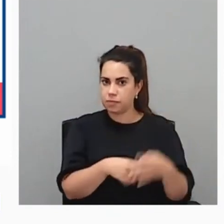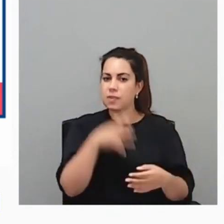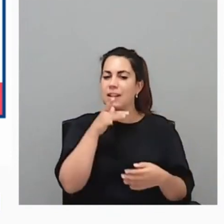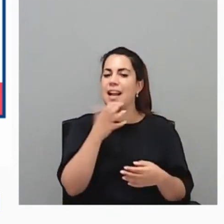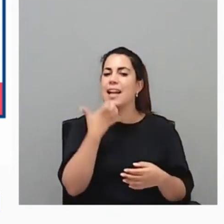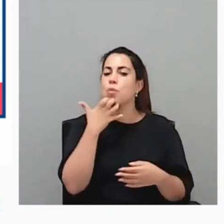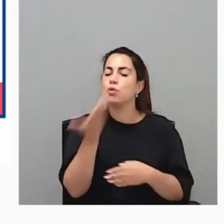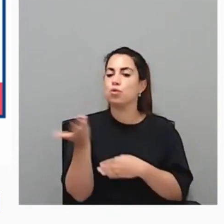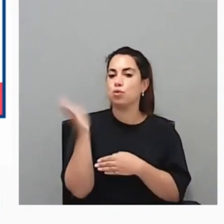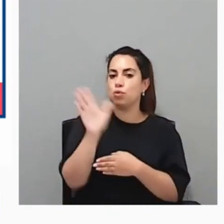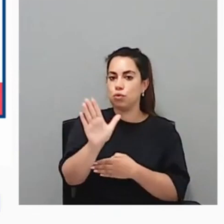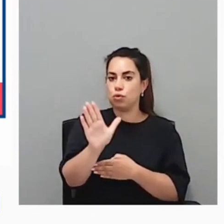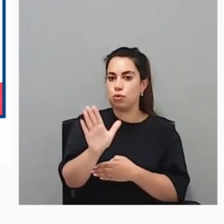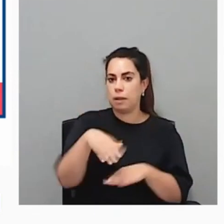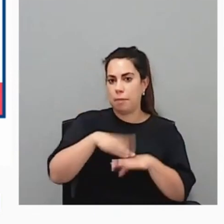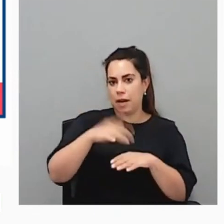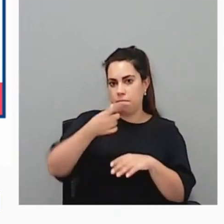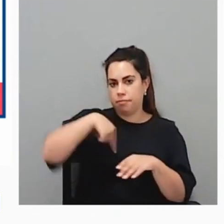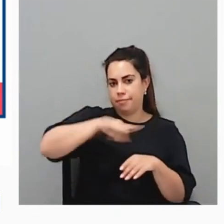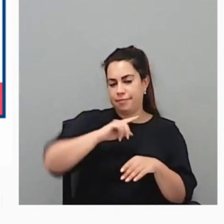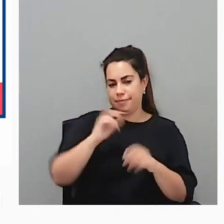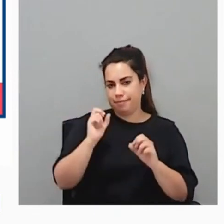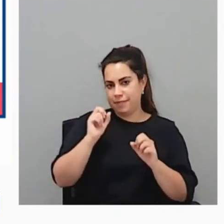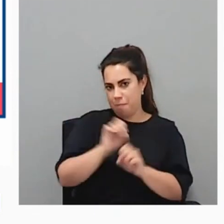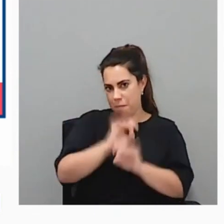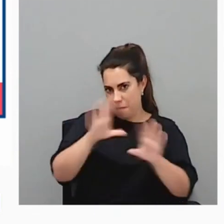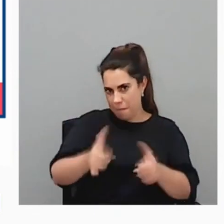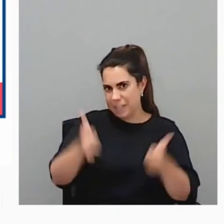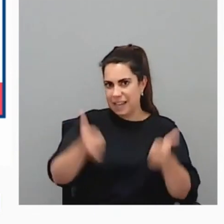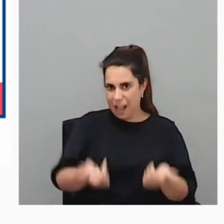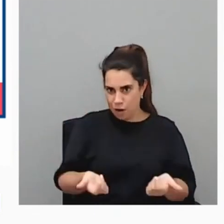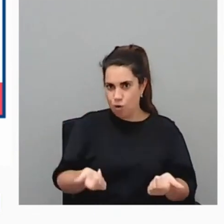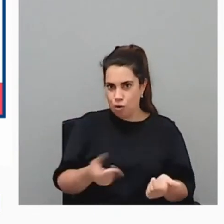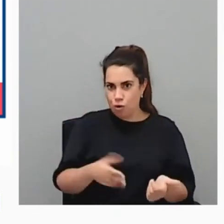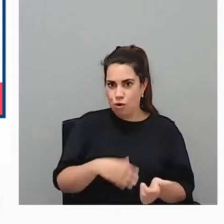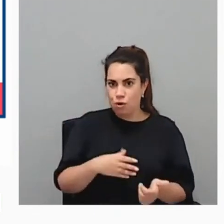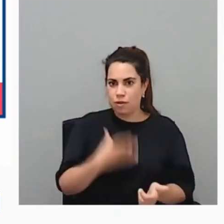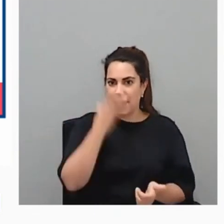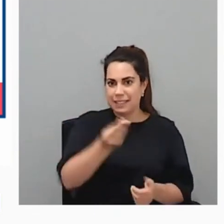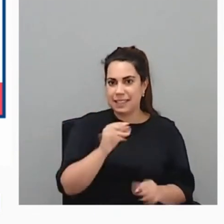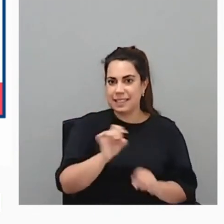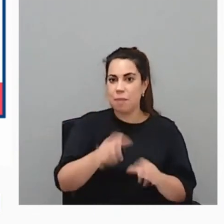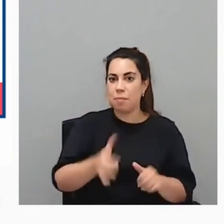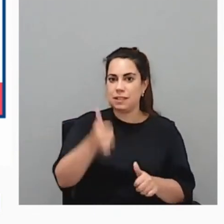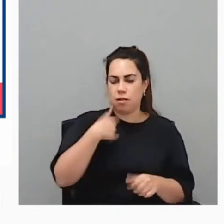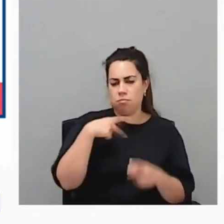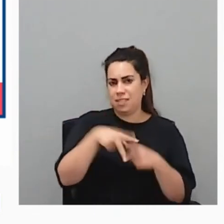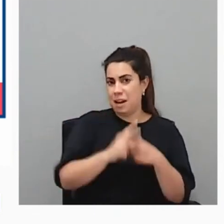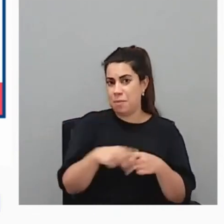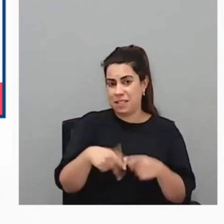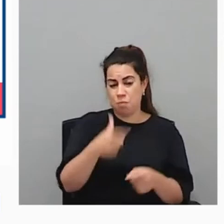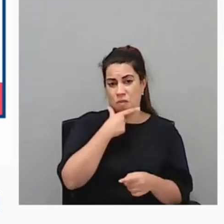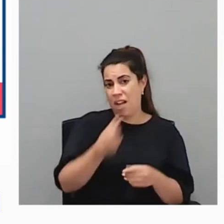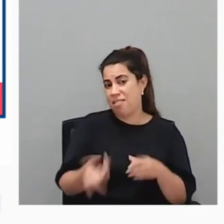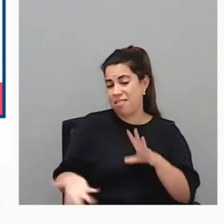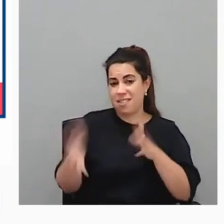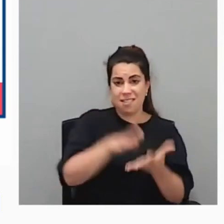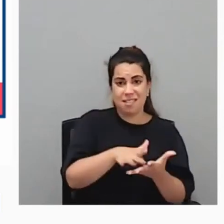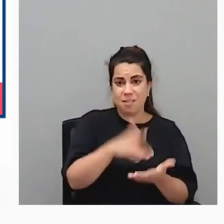ejemplos, ¿vale?, para que visualicéis y podáis comprender mejor que son herramientas muy fáciles de implementar, porque